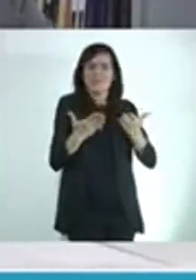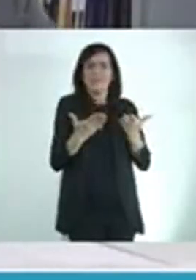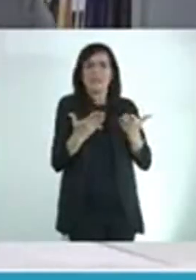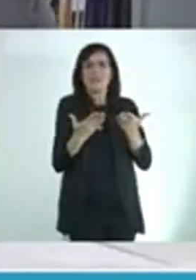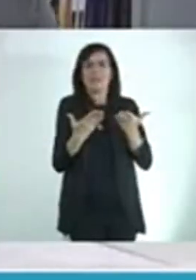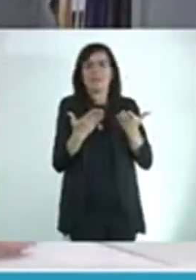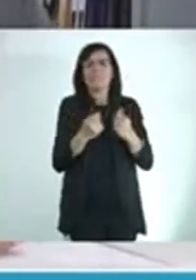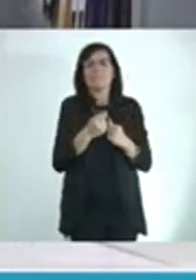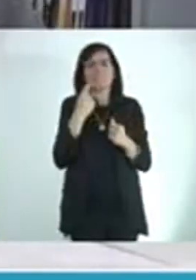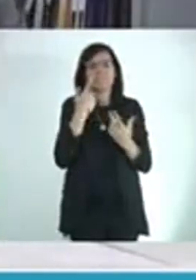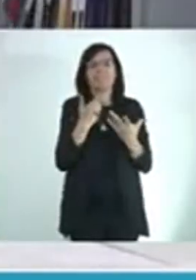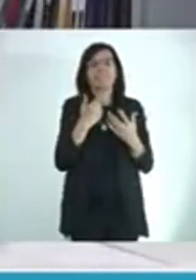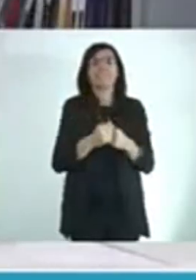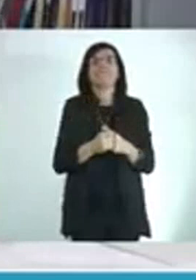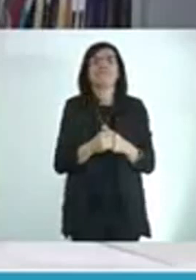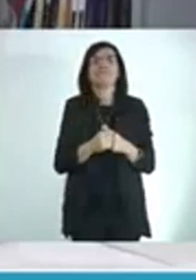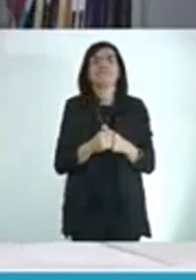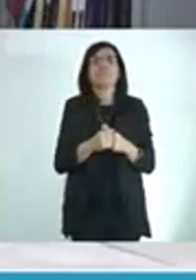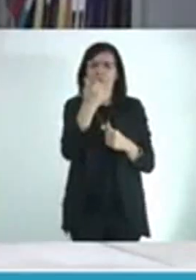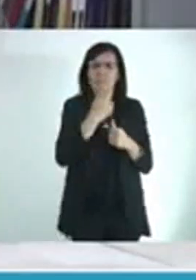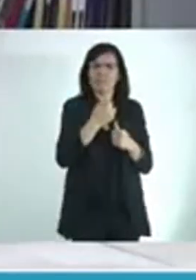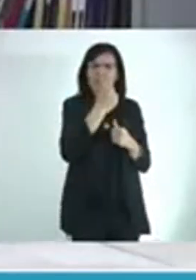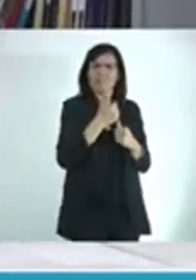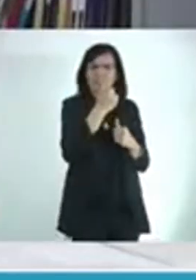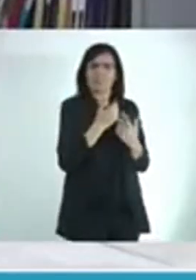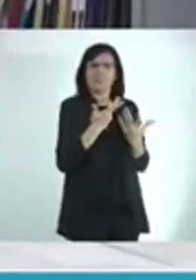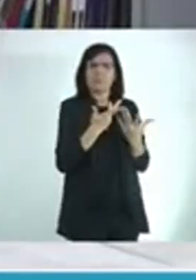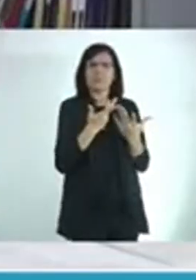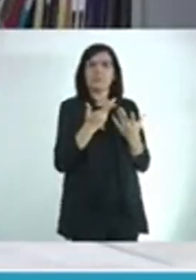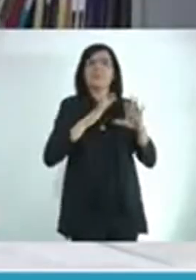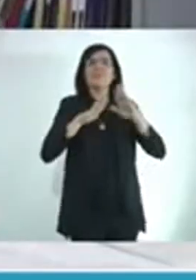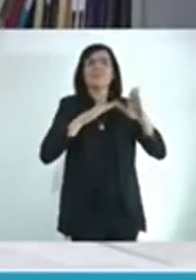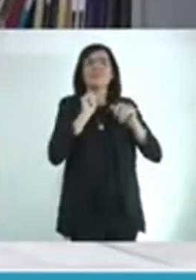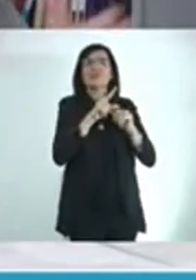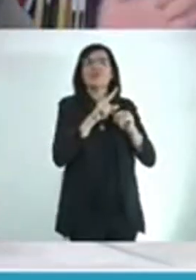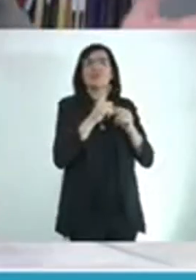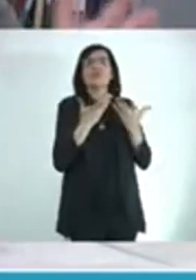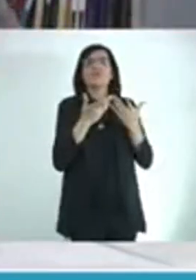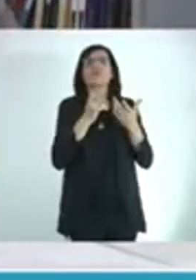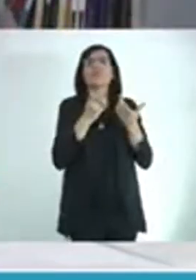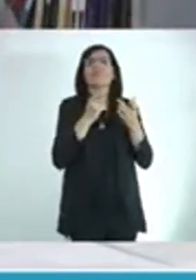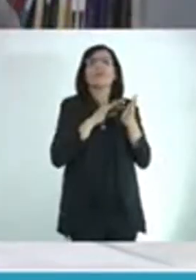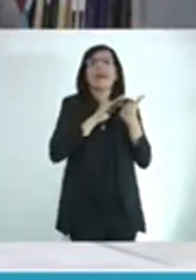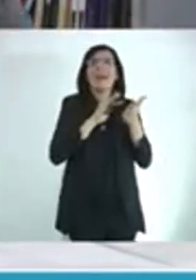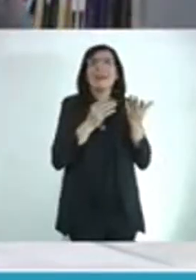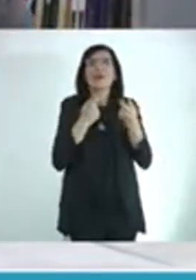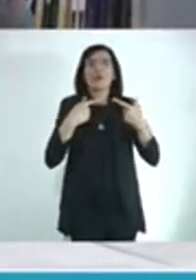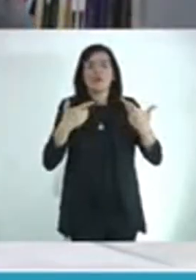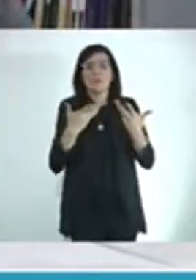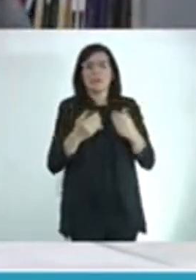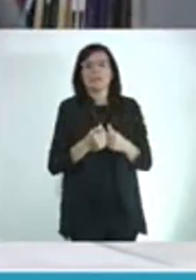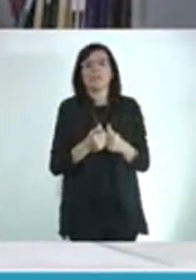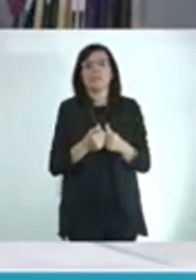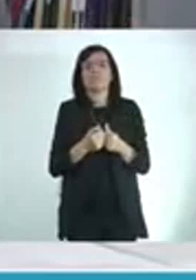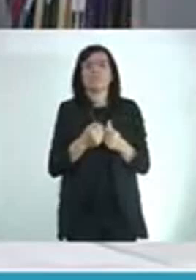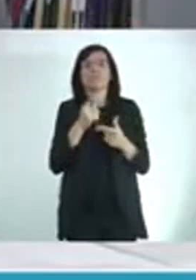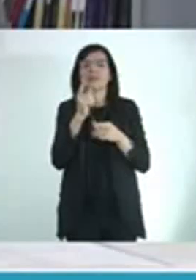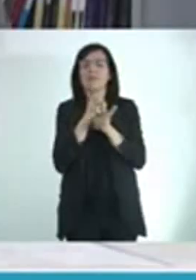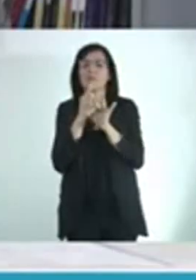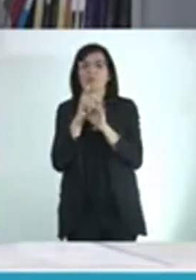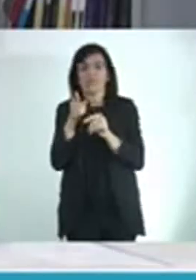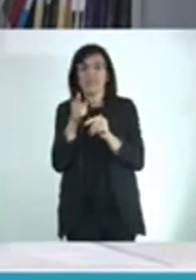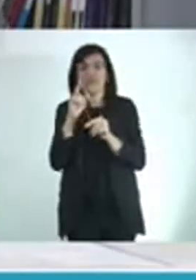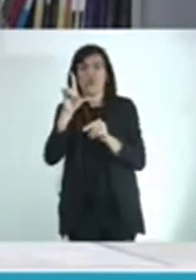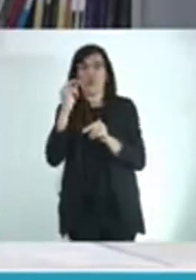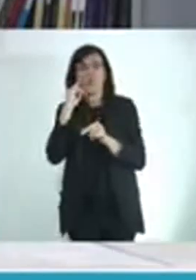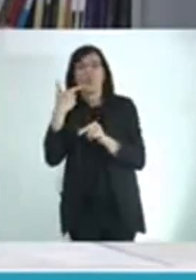el paso a paso. A ver, tareas, coordinación y demás. Contaba recién el profesor de